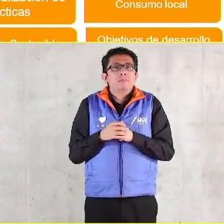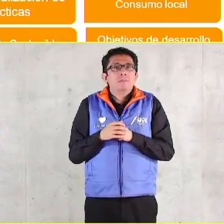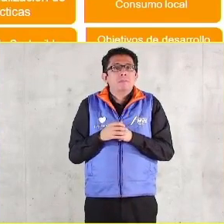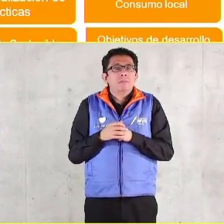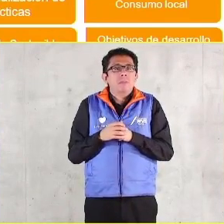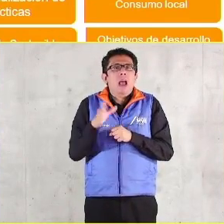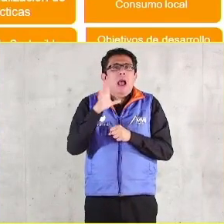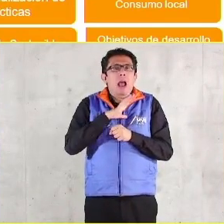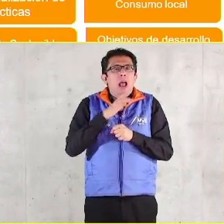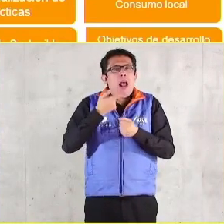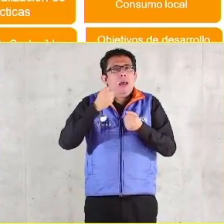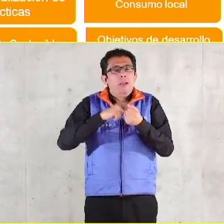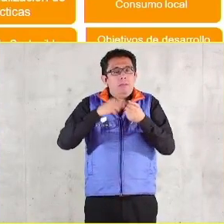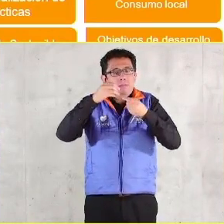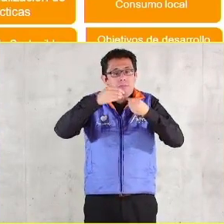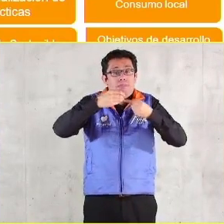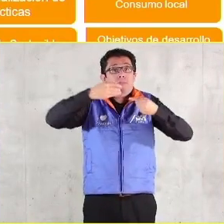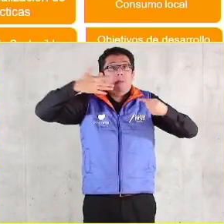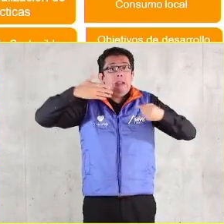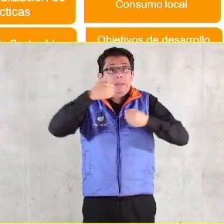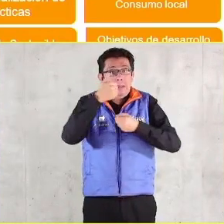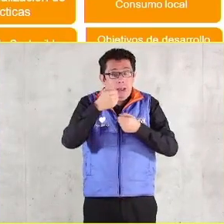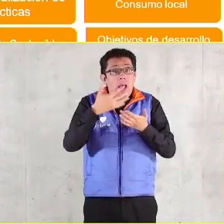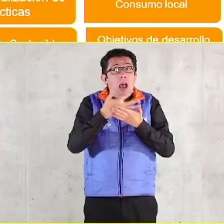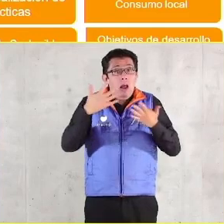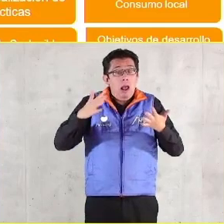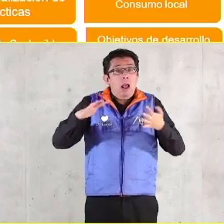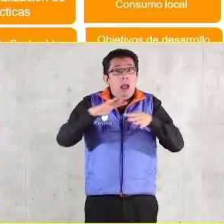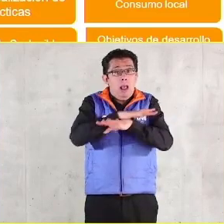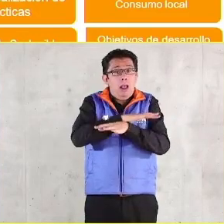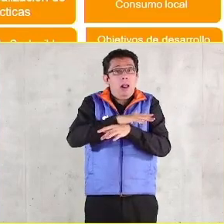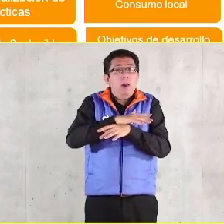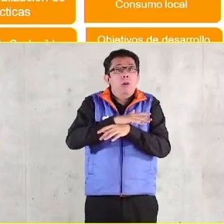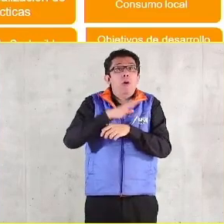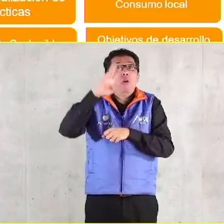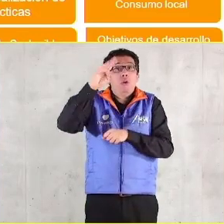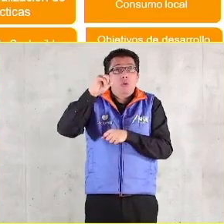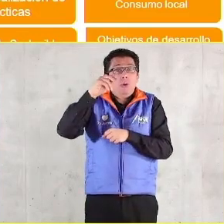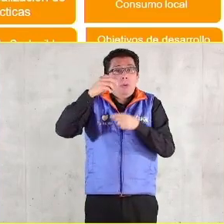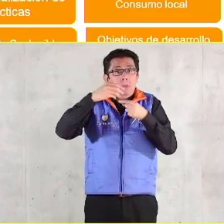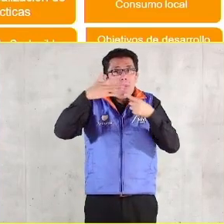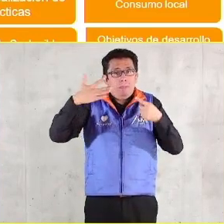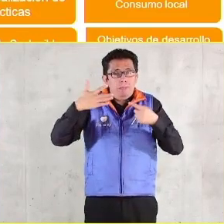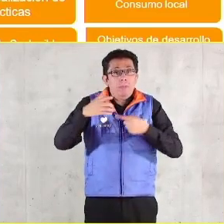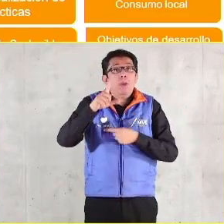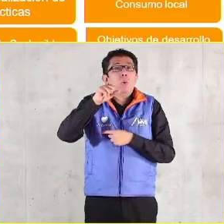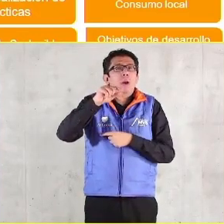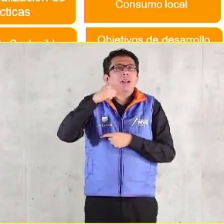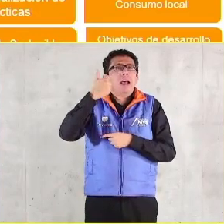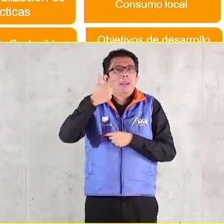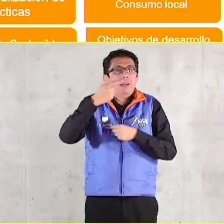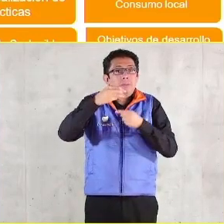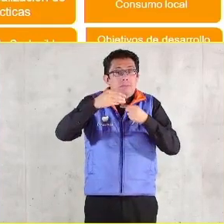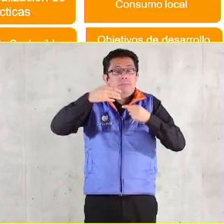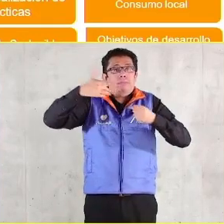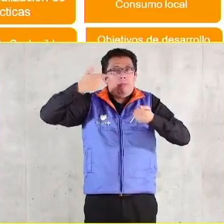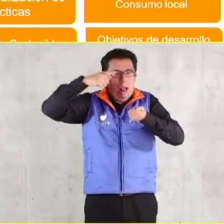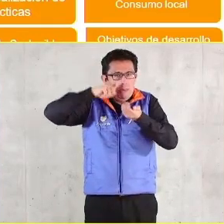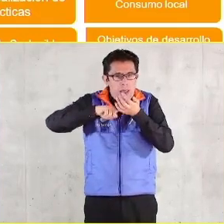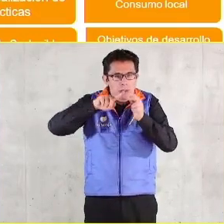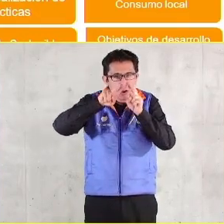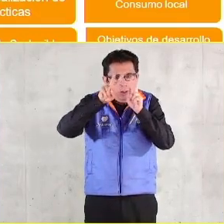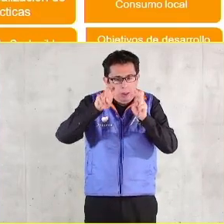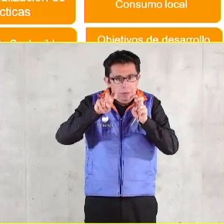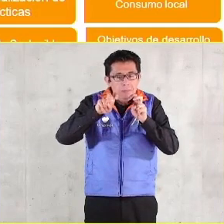6 subámbitos, y hoy en día pasamos a 9 subámbitos, a 9 ámbitos y a 47 subámbitos, y 3 criterios: